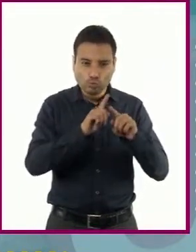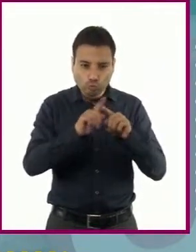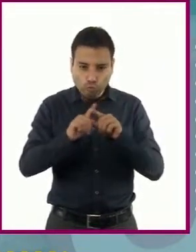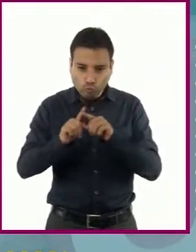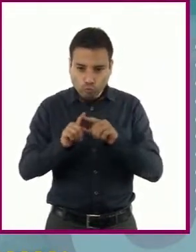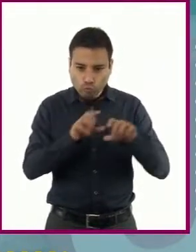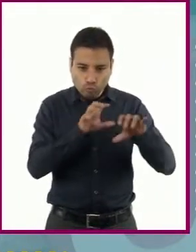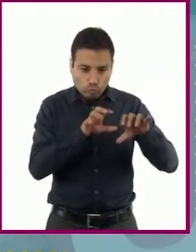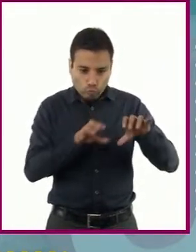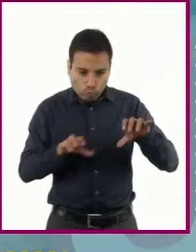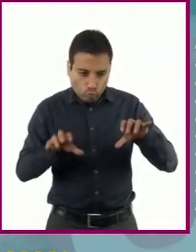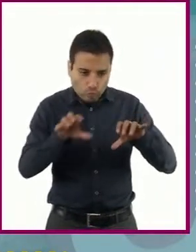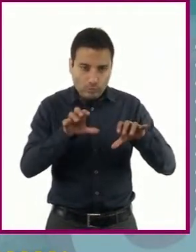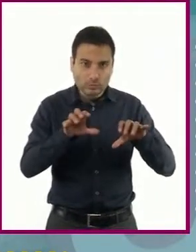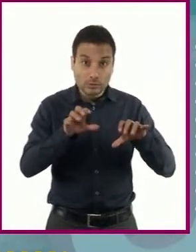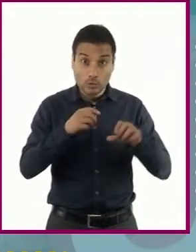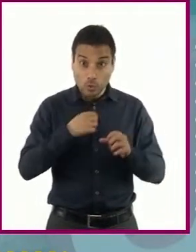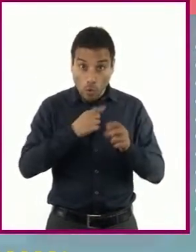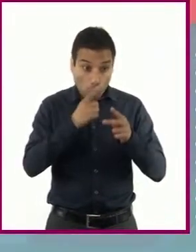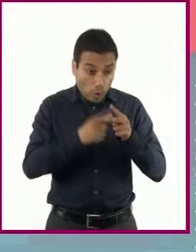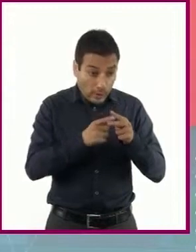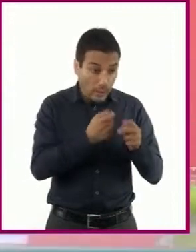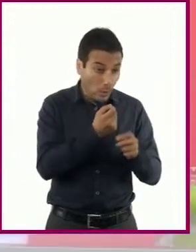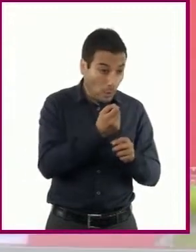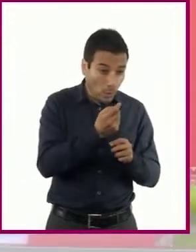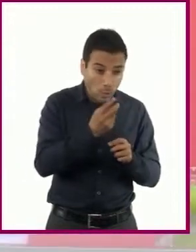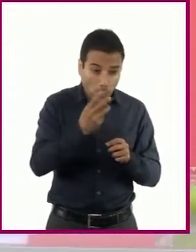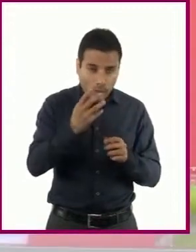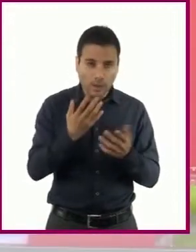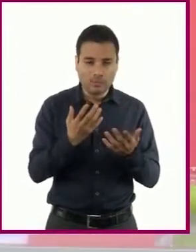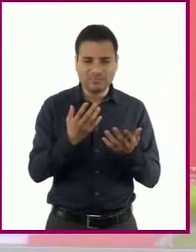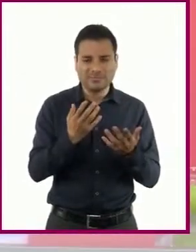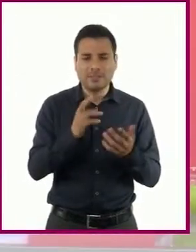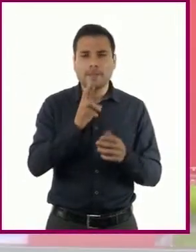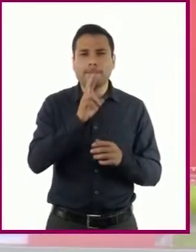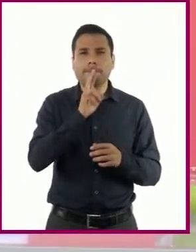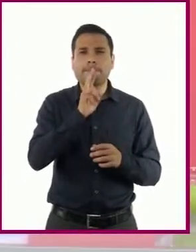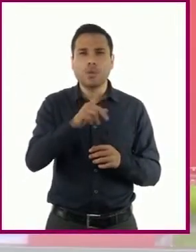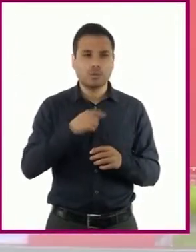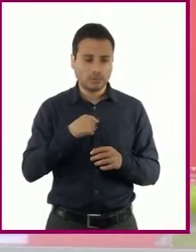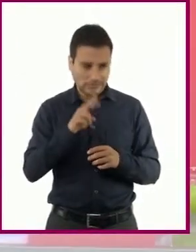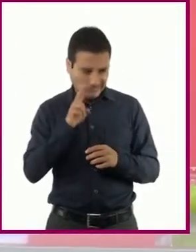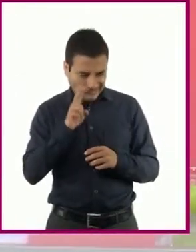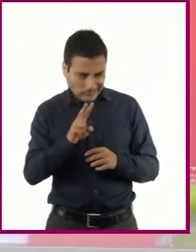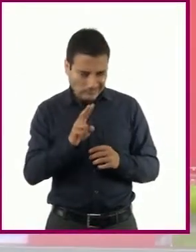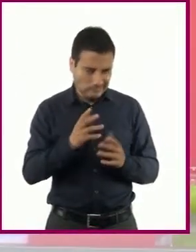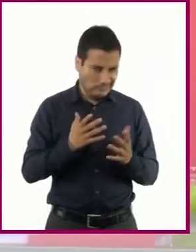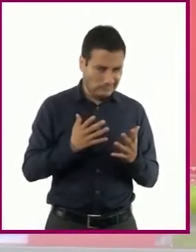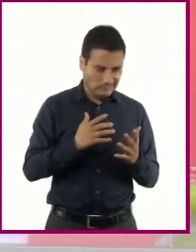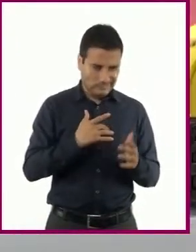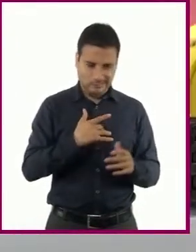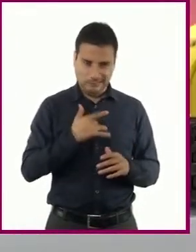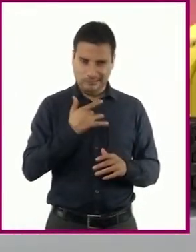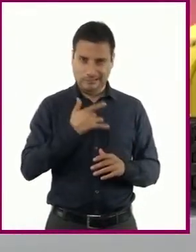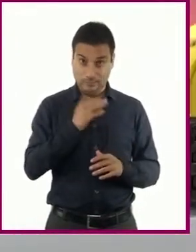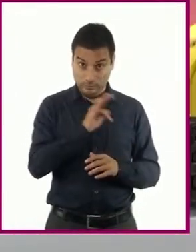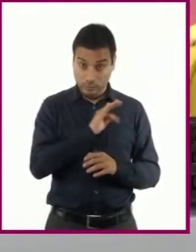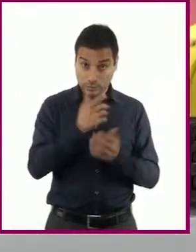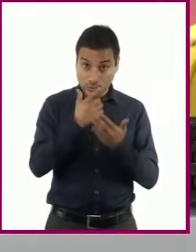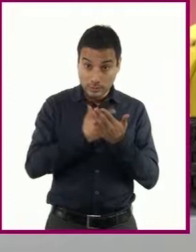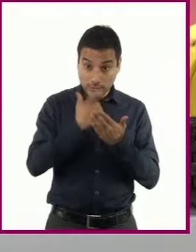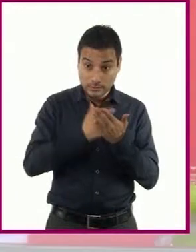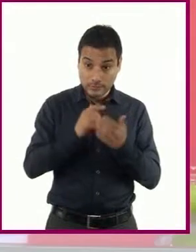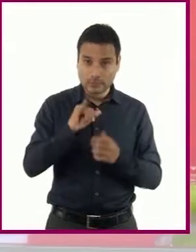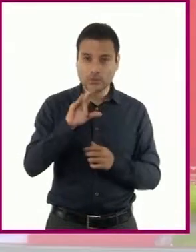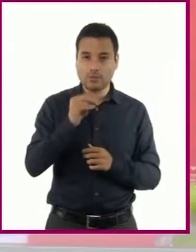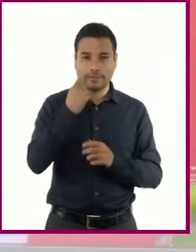contar uno por uno? Sí, maestra. Intentemos estimar la cantidad de decenas de uvas que podemos formar si tenemos 10